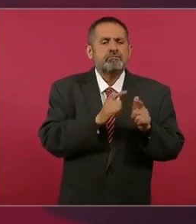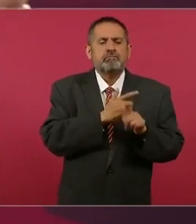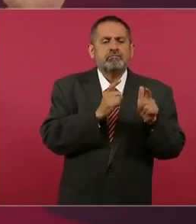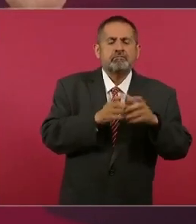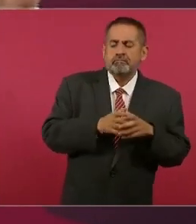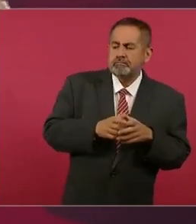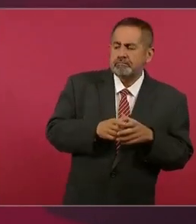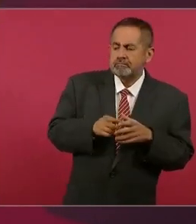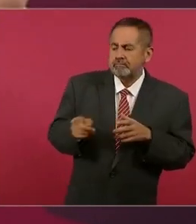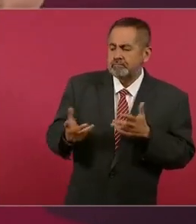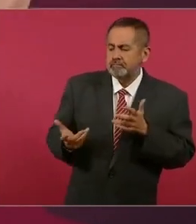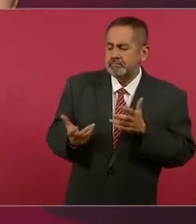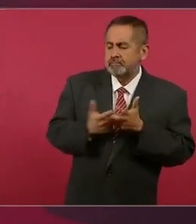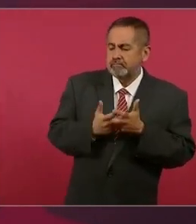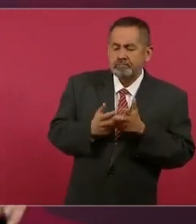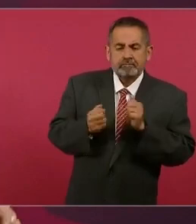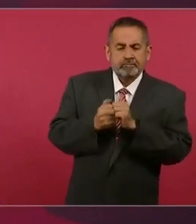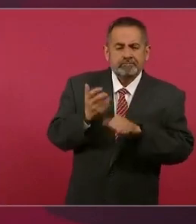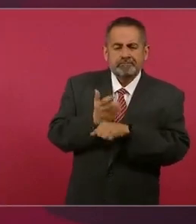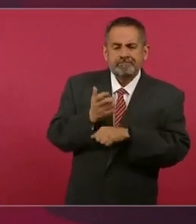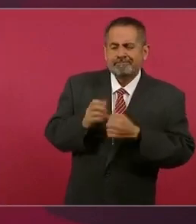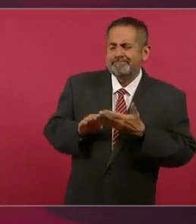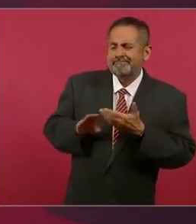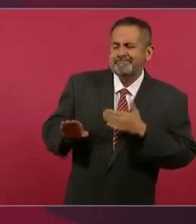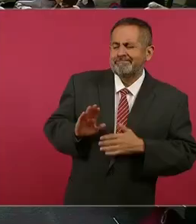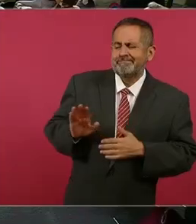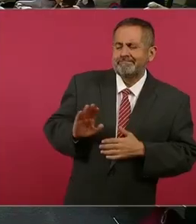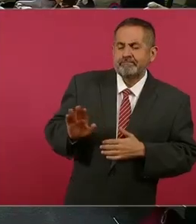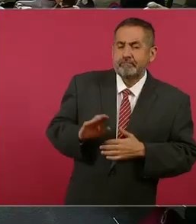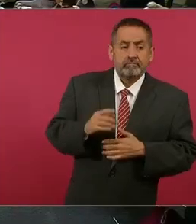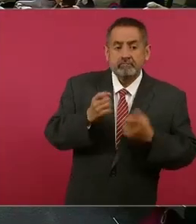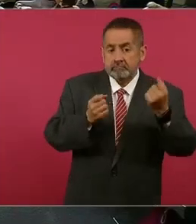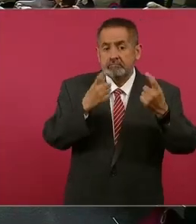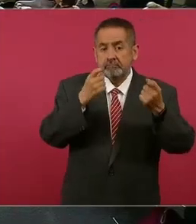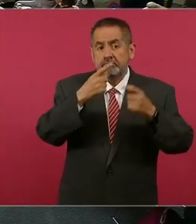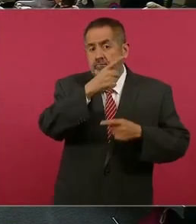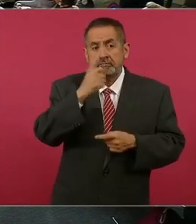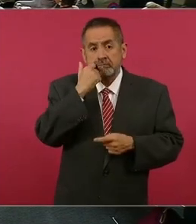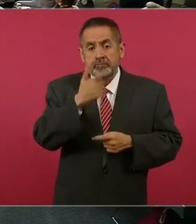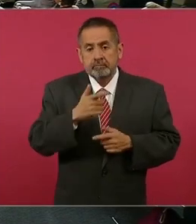el que nos integráramos con Estados Unidos.